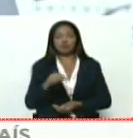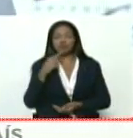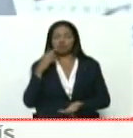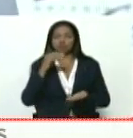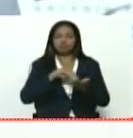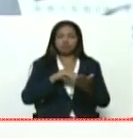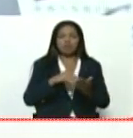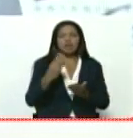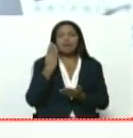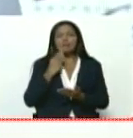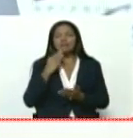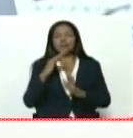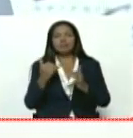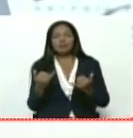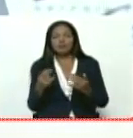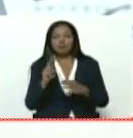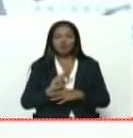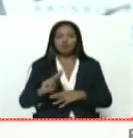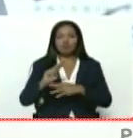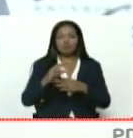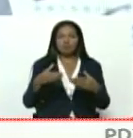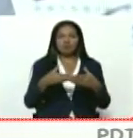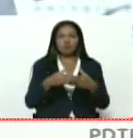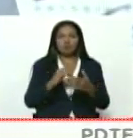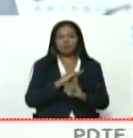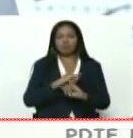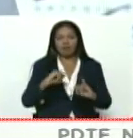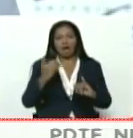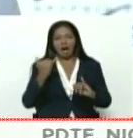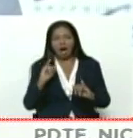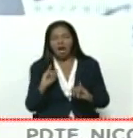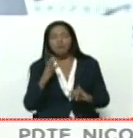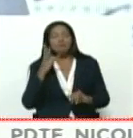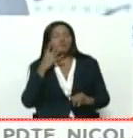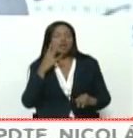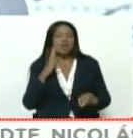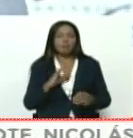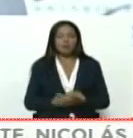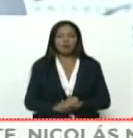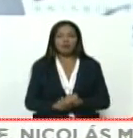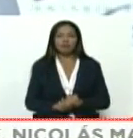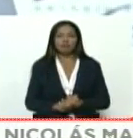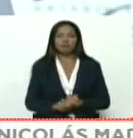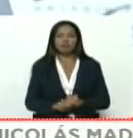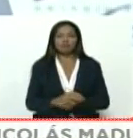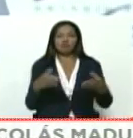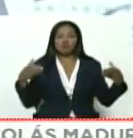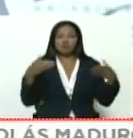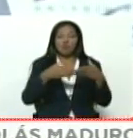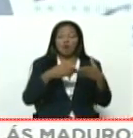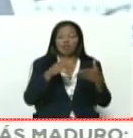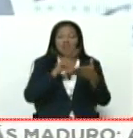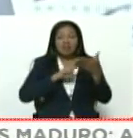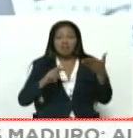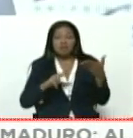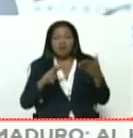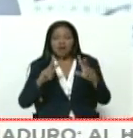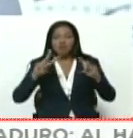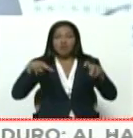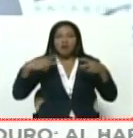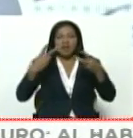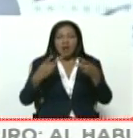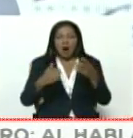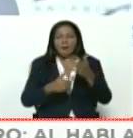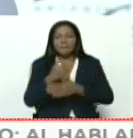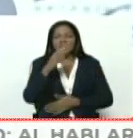que con esta experiencia utilicemos parte de lo que ya tenemos. Por ejemplo, los círculos de lectura estamos proponiendo replicarlos en los